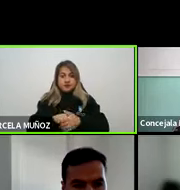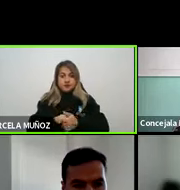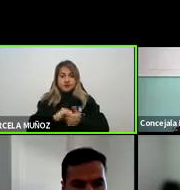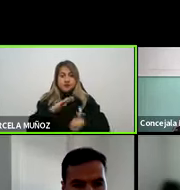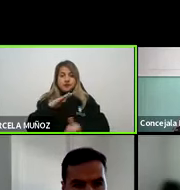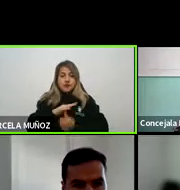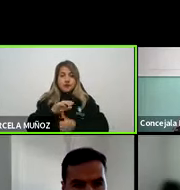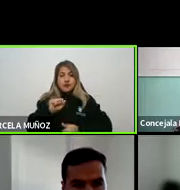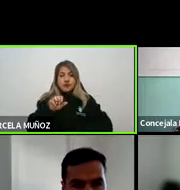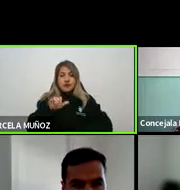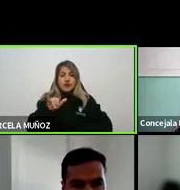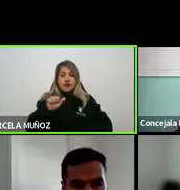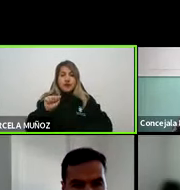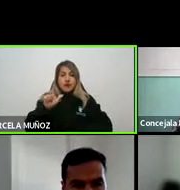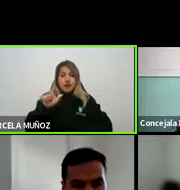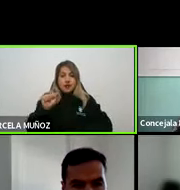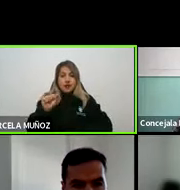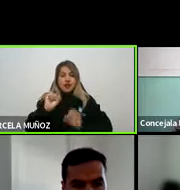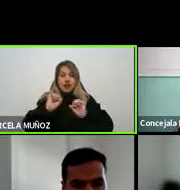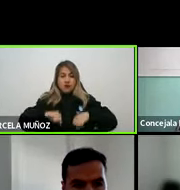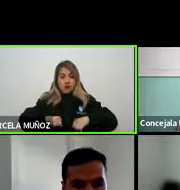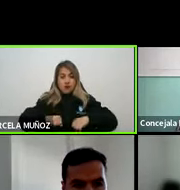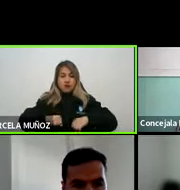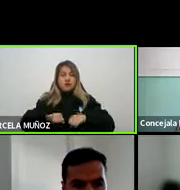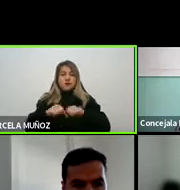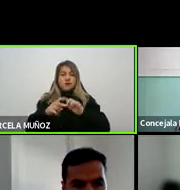concejala Lorena Ayala, Apruebo.